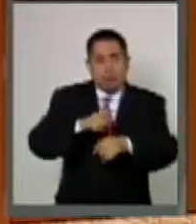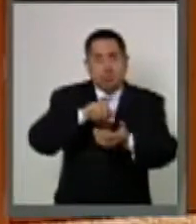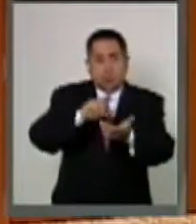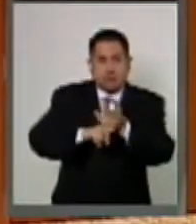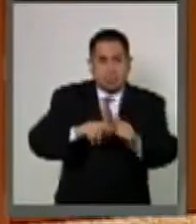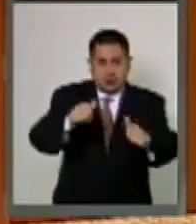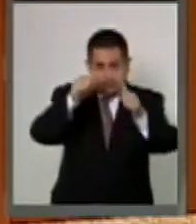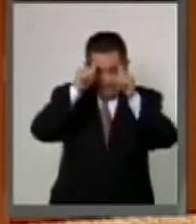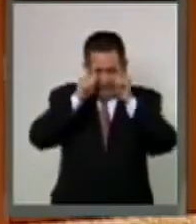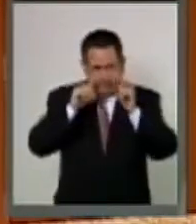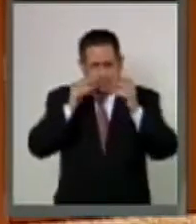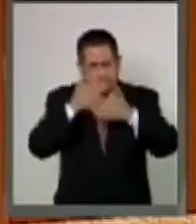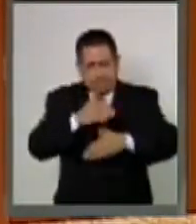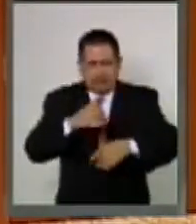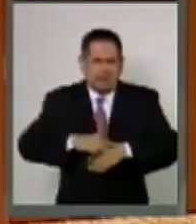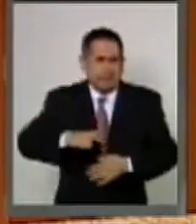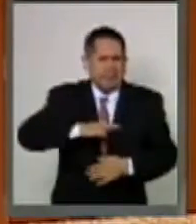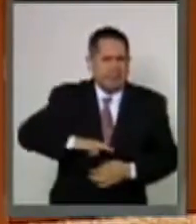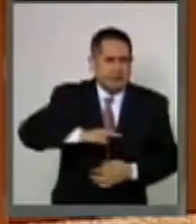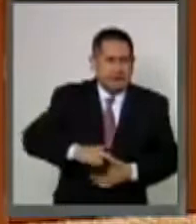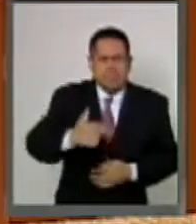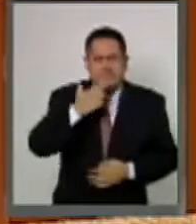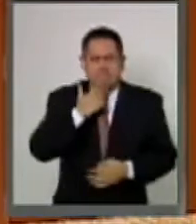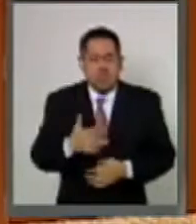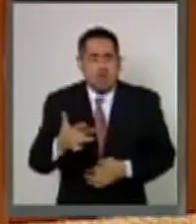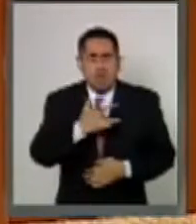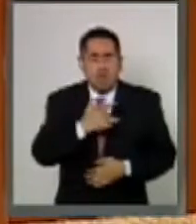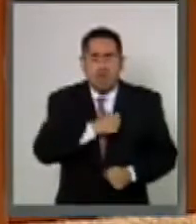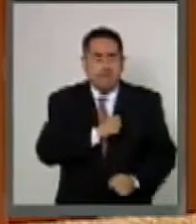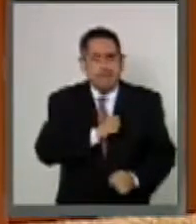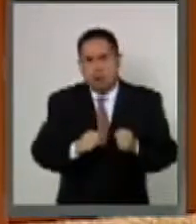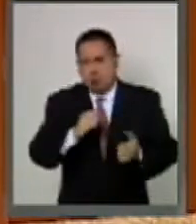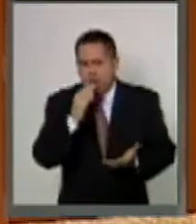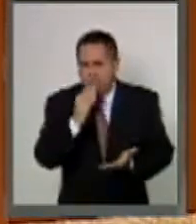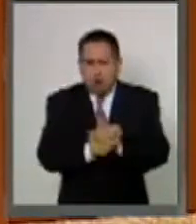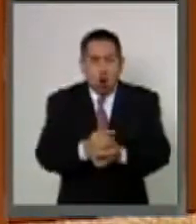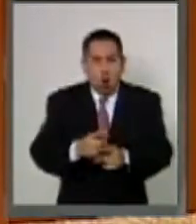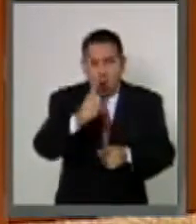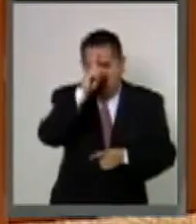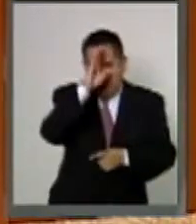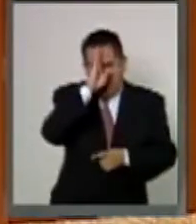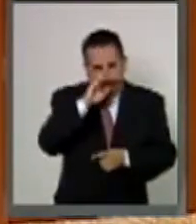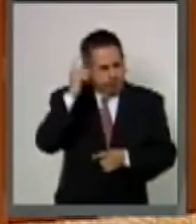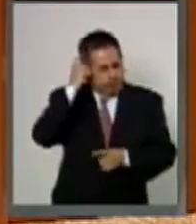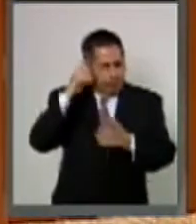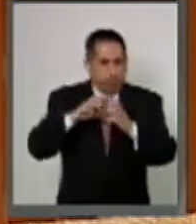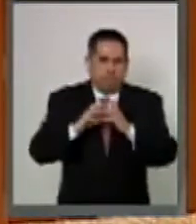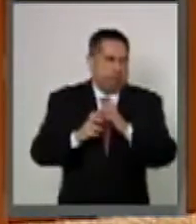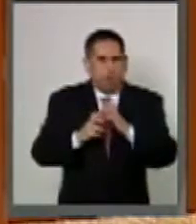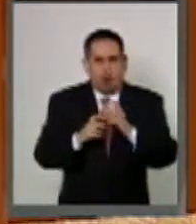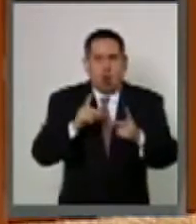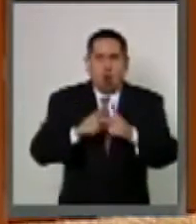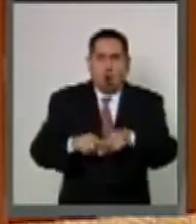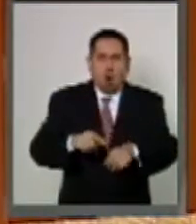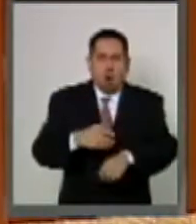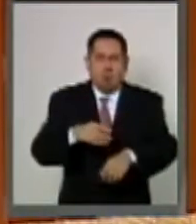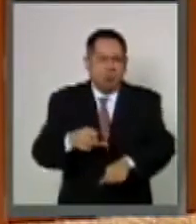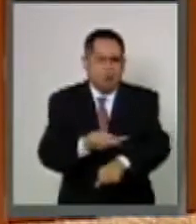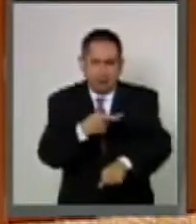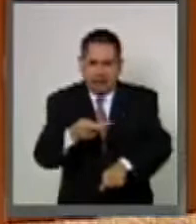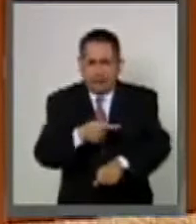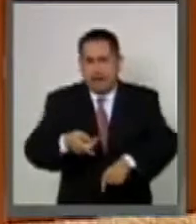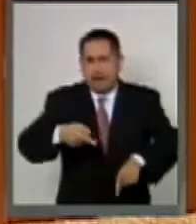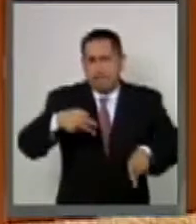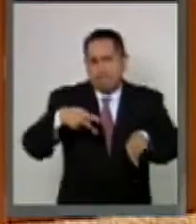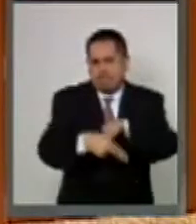de insuficiencia renal, de infarto al miocardio, de accidentes cerebrovasculares y de amputación de los miembros